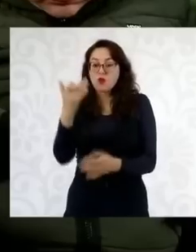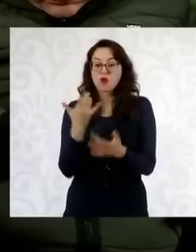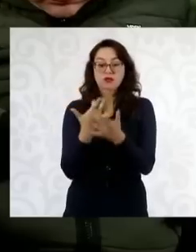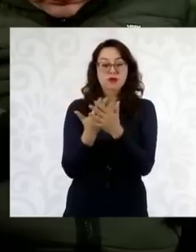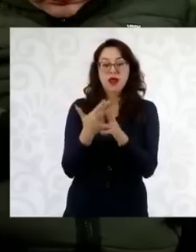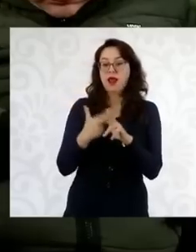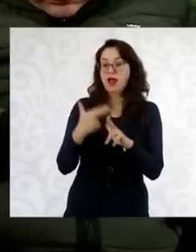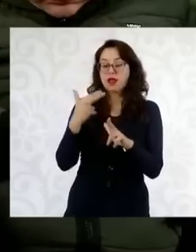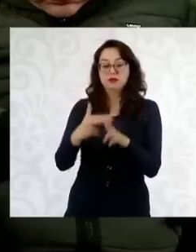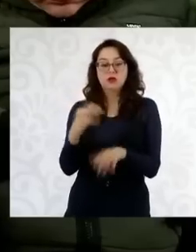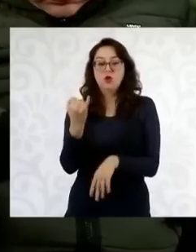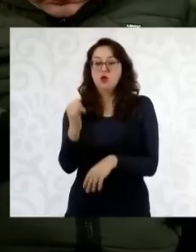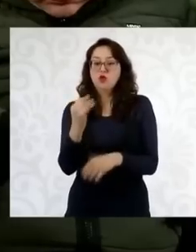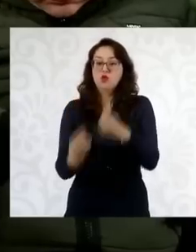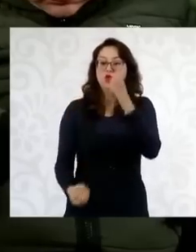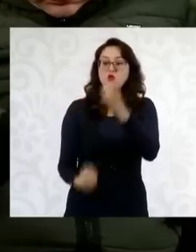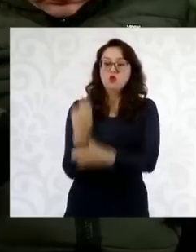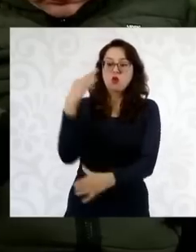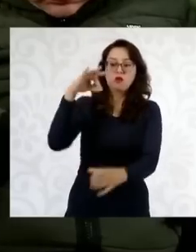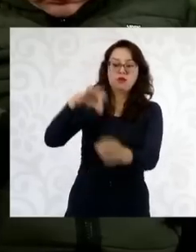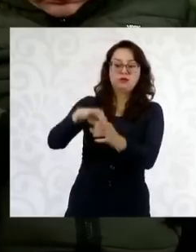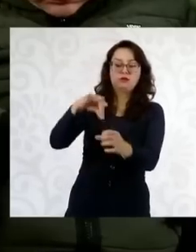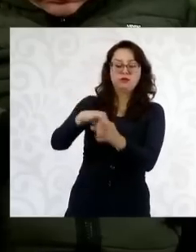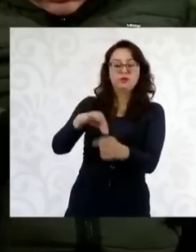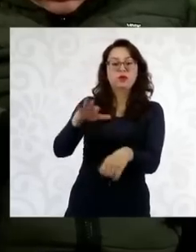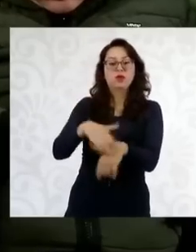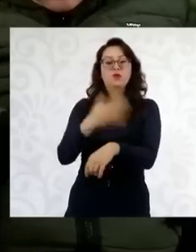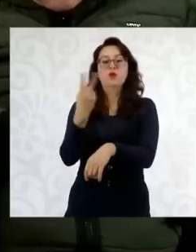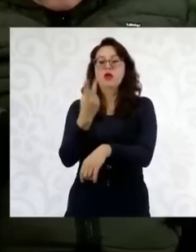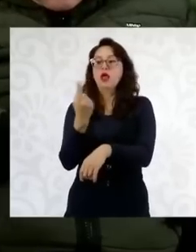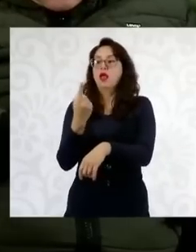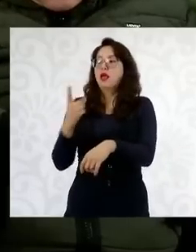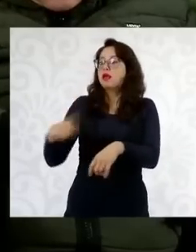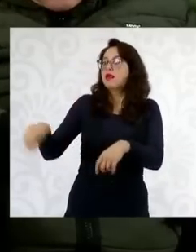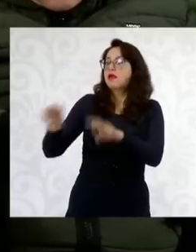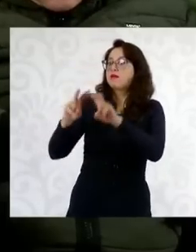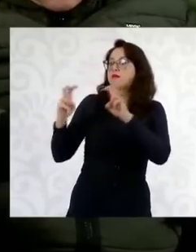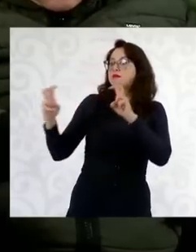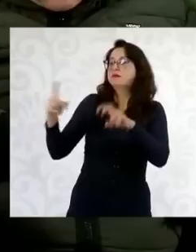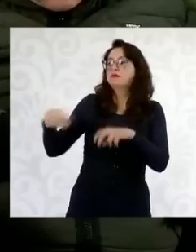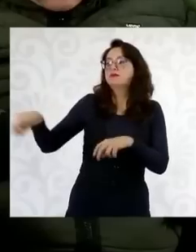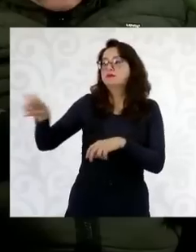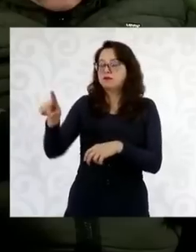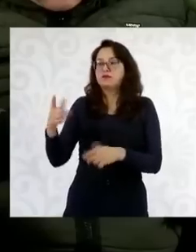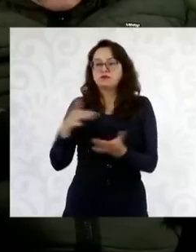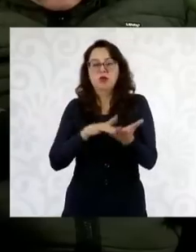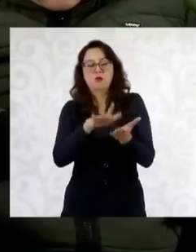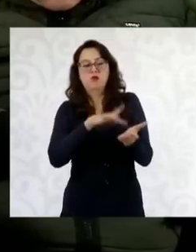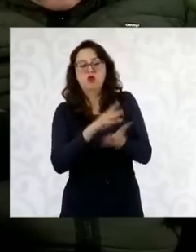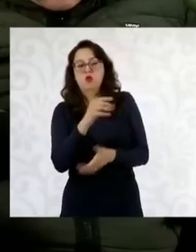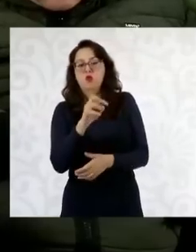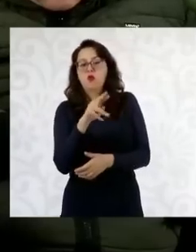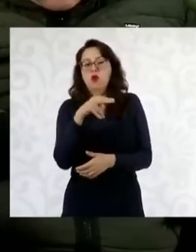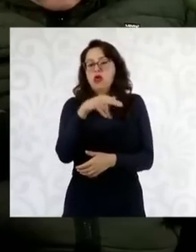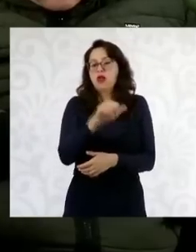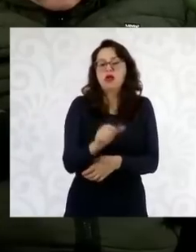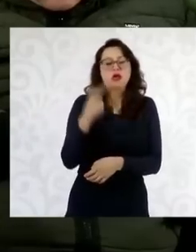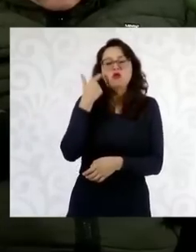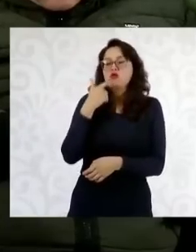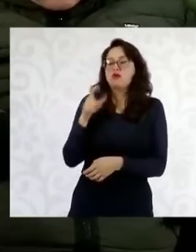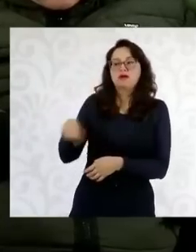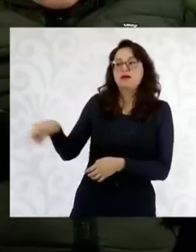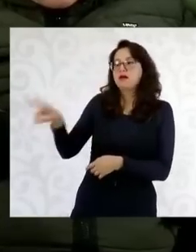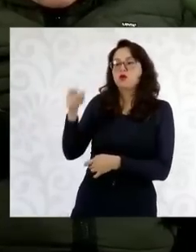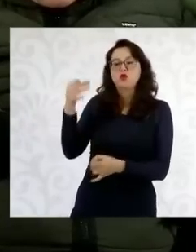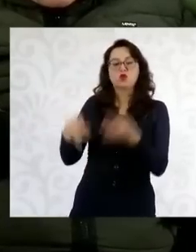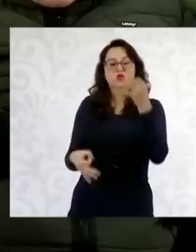nueva elección que pueda haber, pero que no necesariamente sean con los que actualmente están, que se han manifestado pues en favor de este proyecto. ¿Considera usted